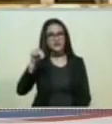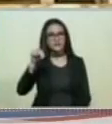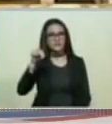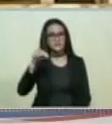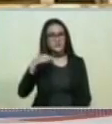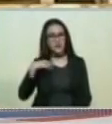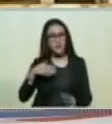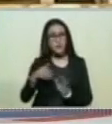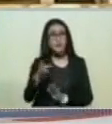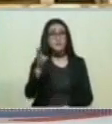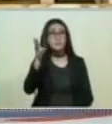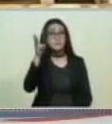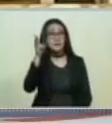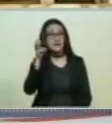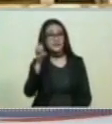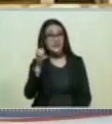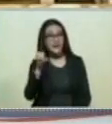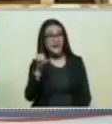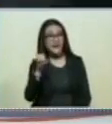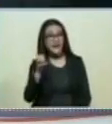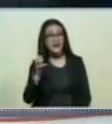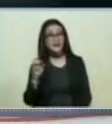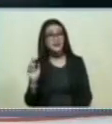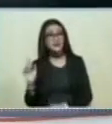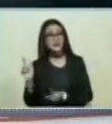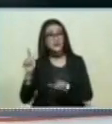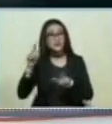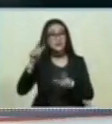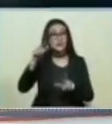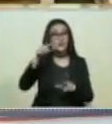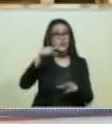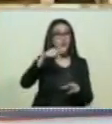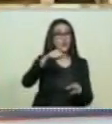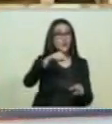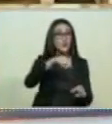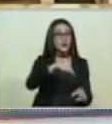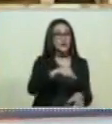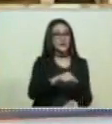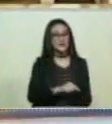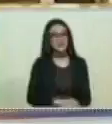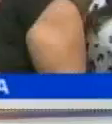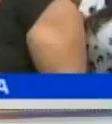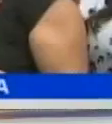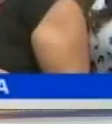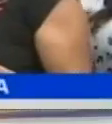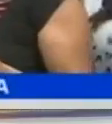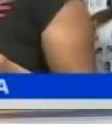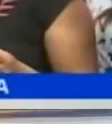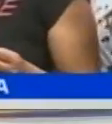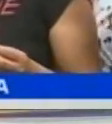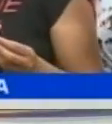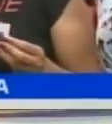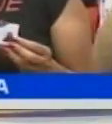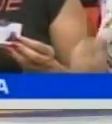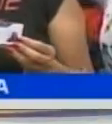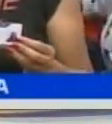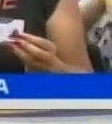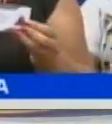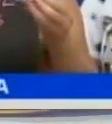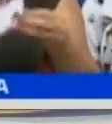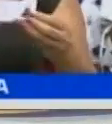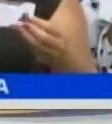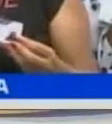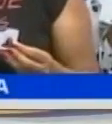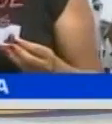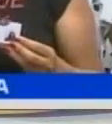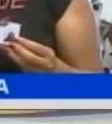Voy de Petare rumbo a la pastora, tarar con la fauna y con la flora,